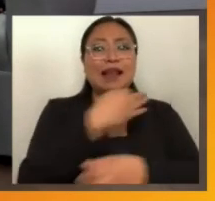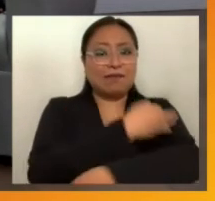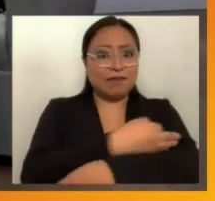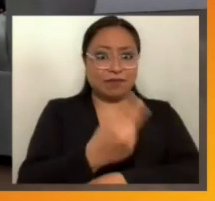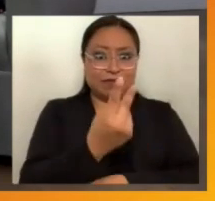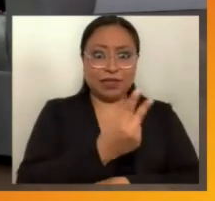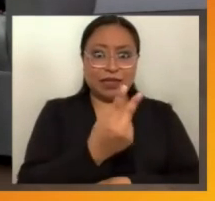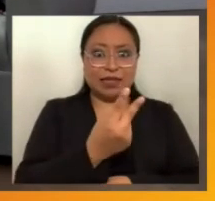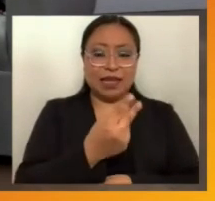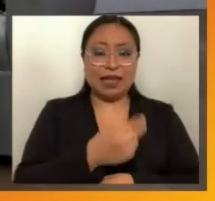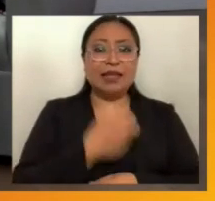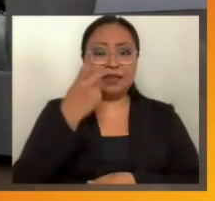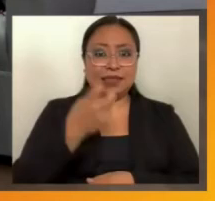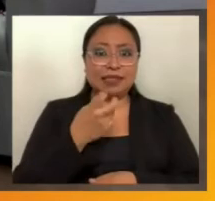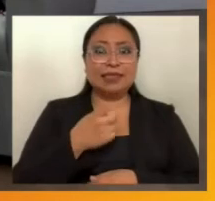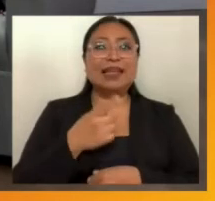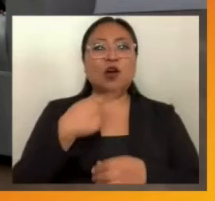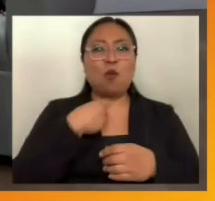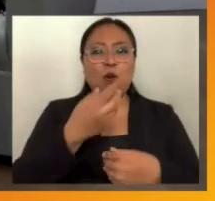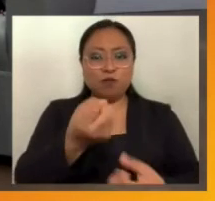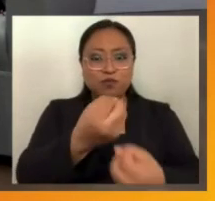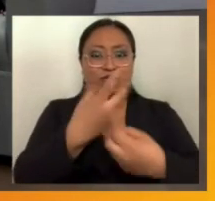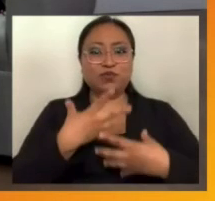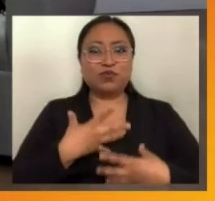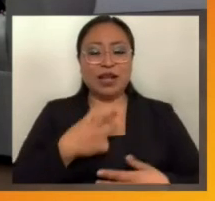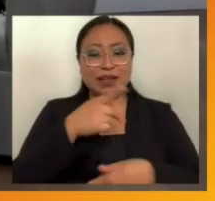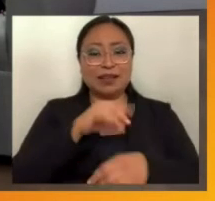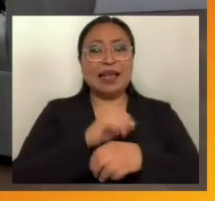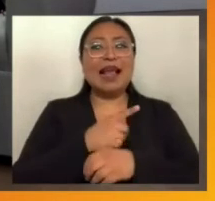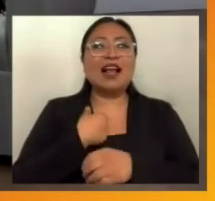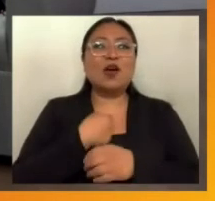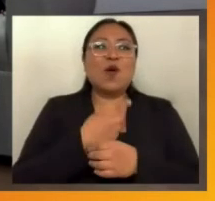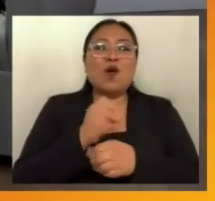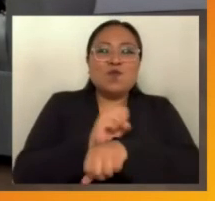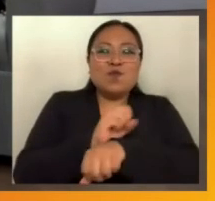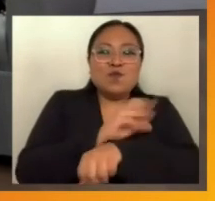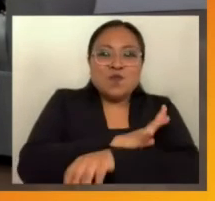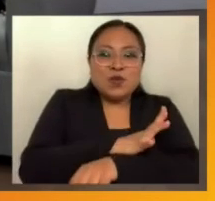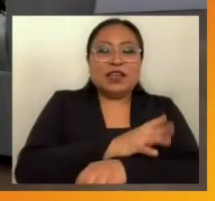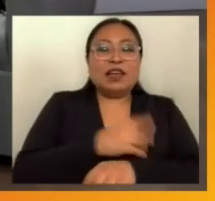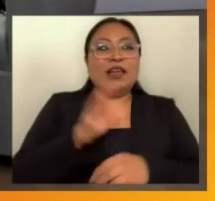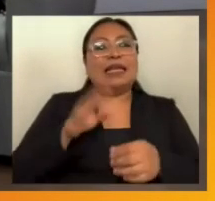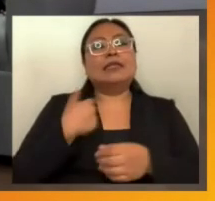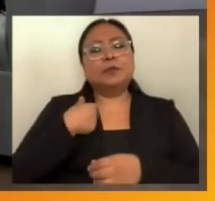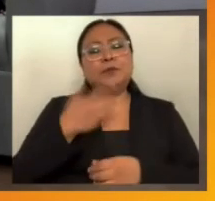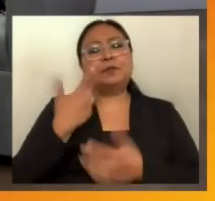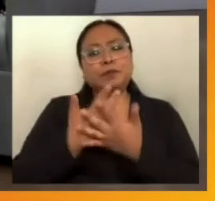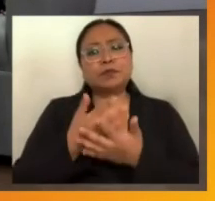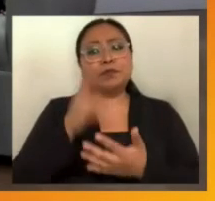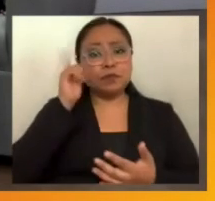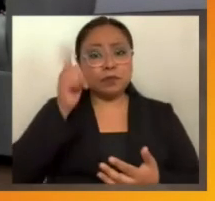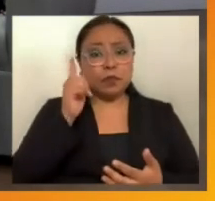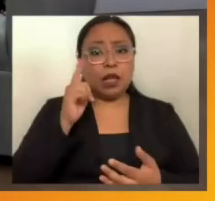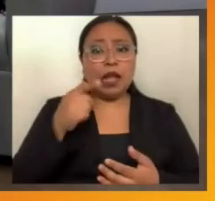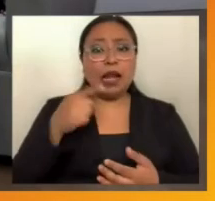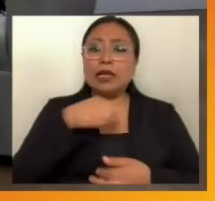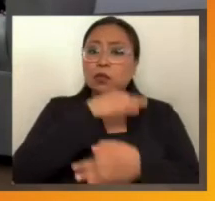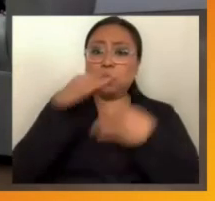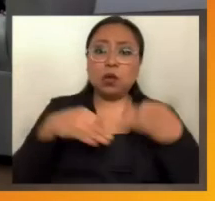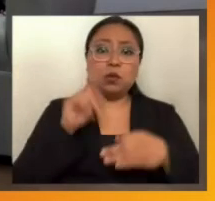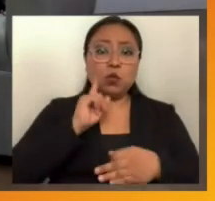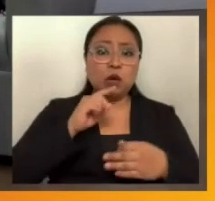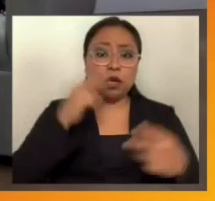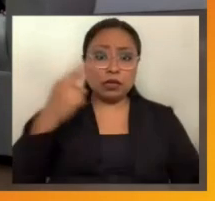y eso nos lo has trascendido el día de hoy. Espero que muchas de nuestras mujeres, de nuestra gente que nos está mirando,